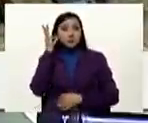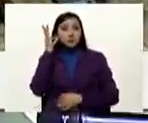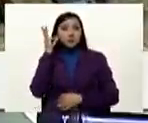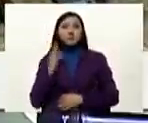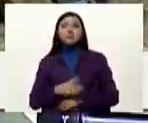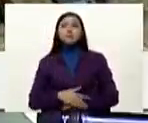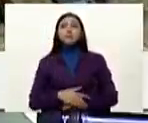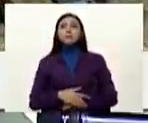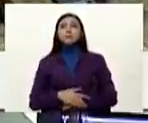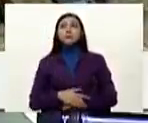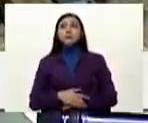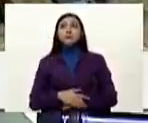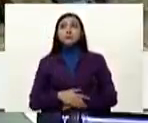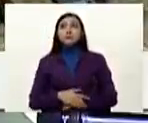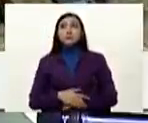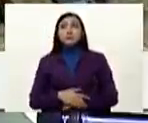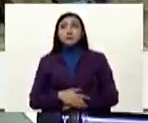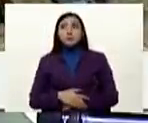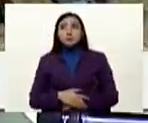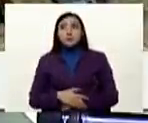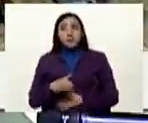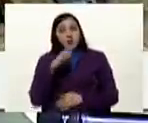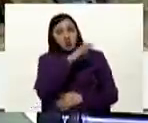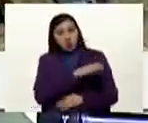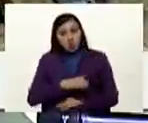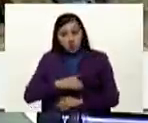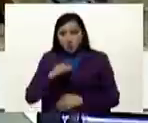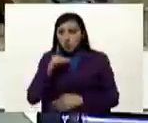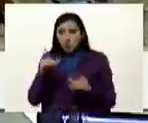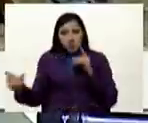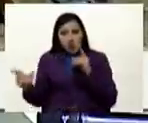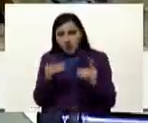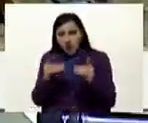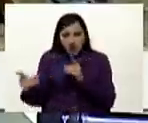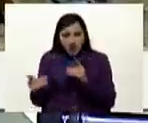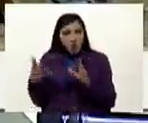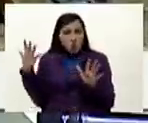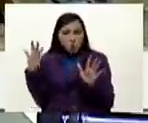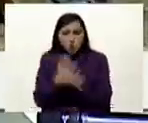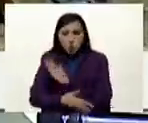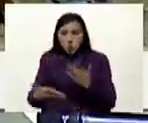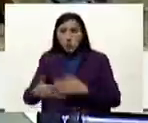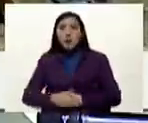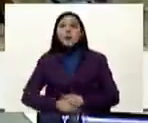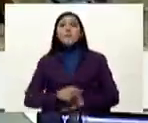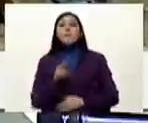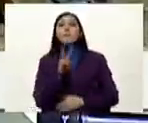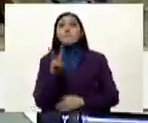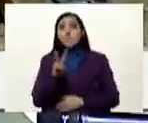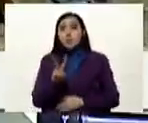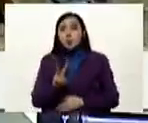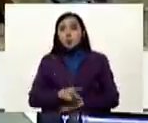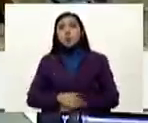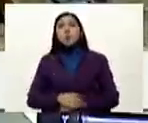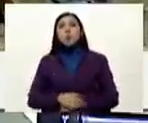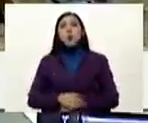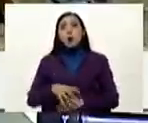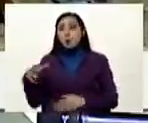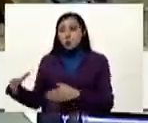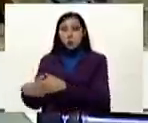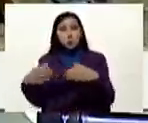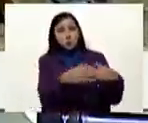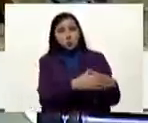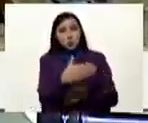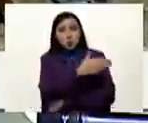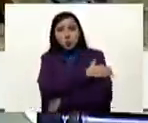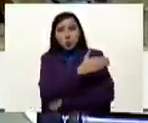de la Comisión de Diálogo entre Venezuela y los sectores extremistas